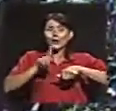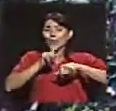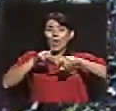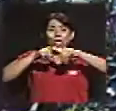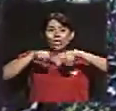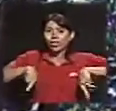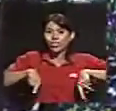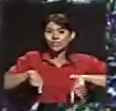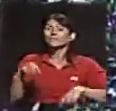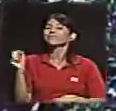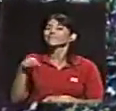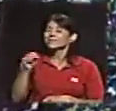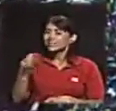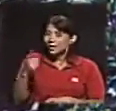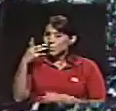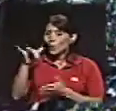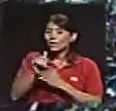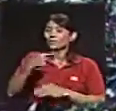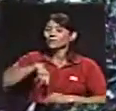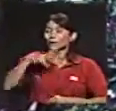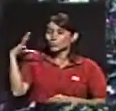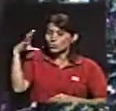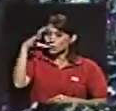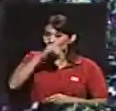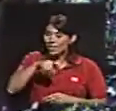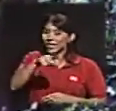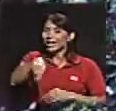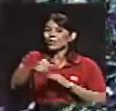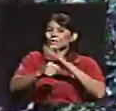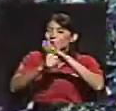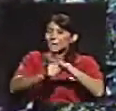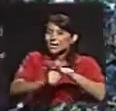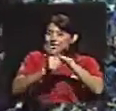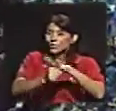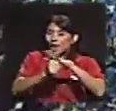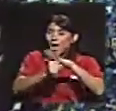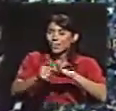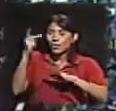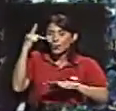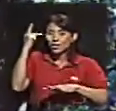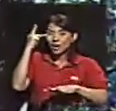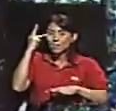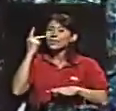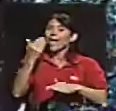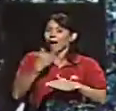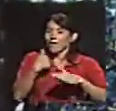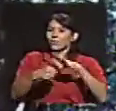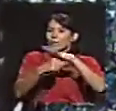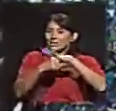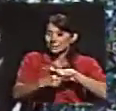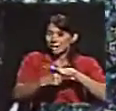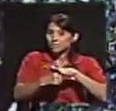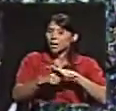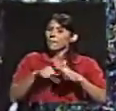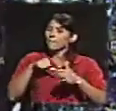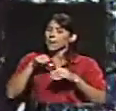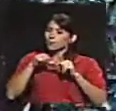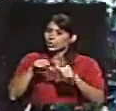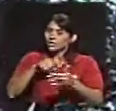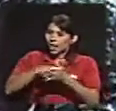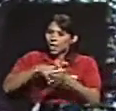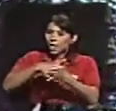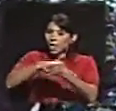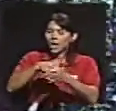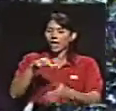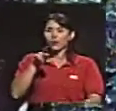está presionando políticamente. Hay alguna presión y vamos a seguir insistiendo, al menos la regidora del Partido de Acción Ciudadana,